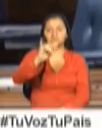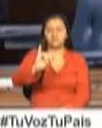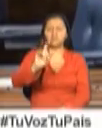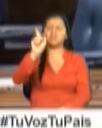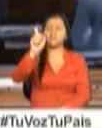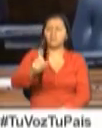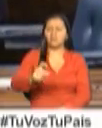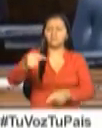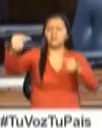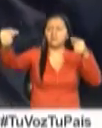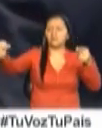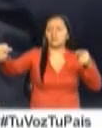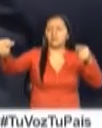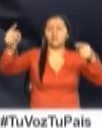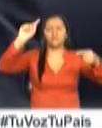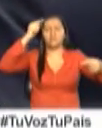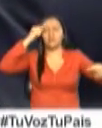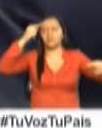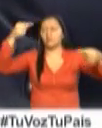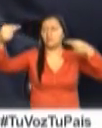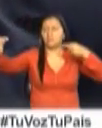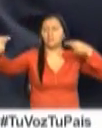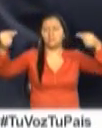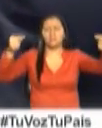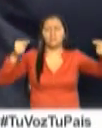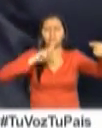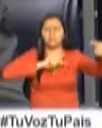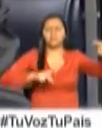lado posiciones ideológicas, partidarias y personales.